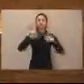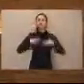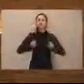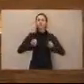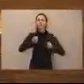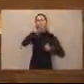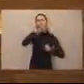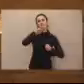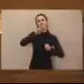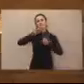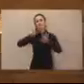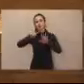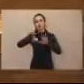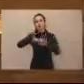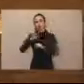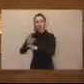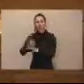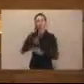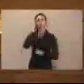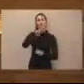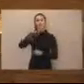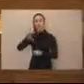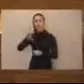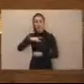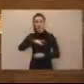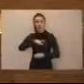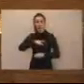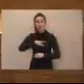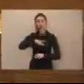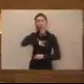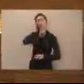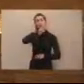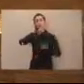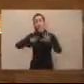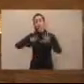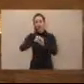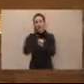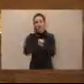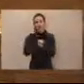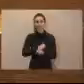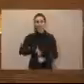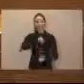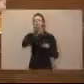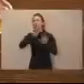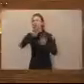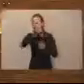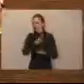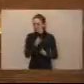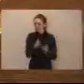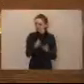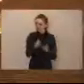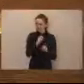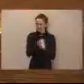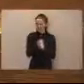plazas en este momento. 425 funcionarios, 138 laborales, 188 laborales me parece que son, que en